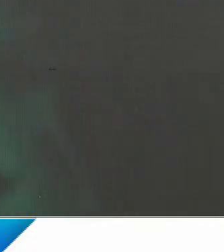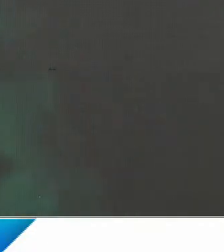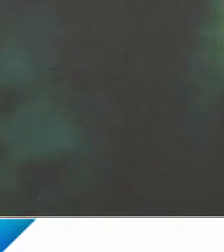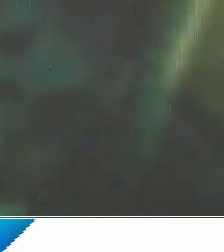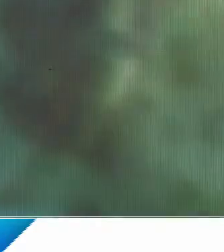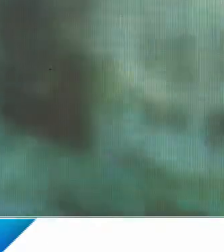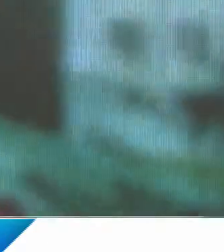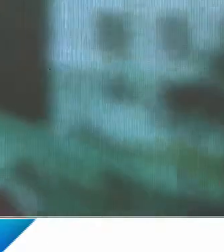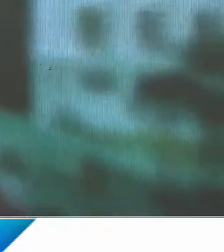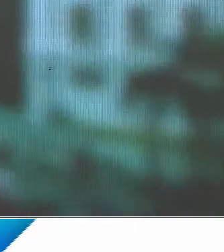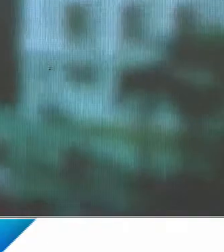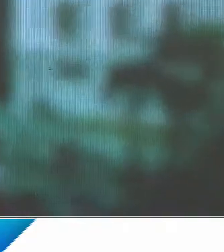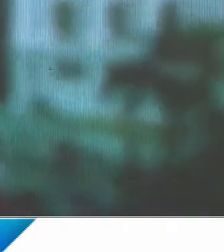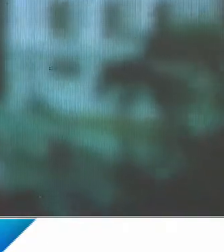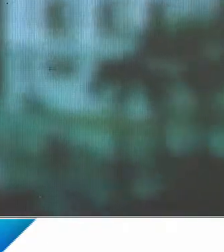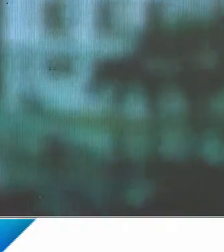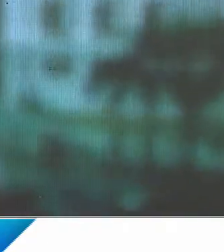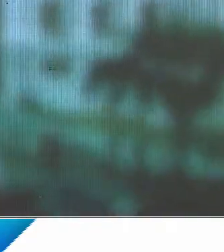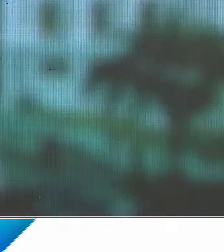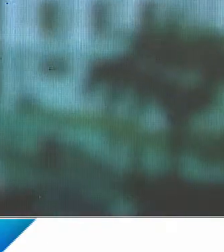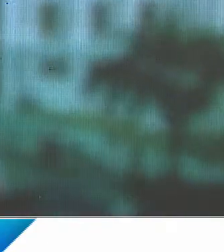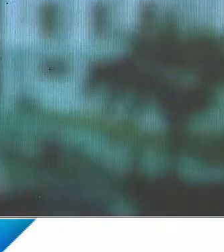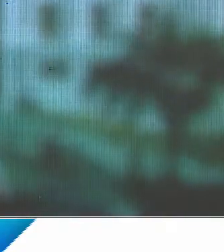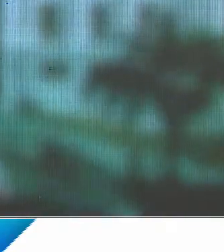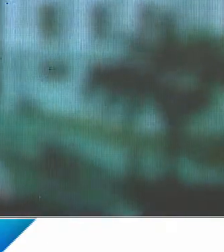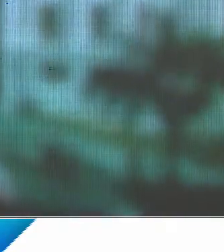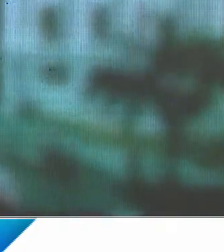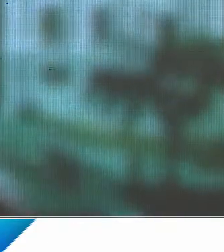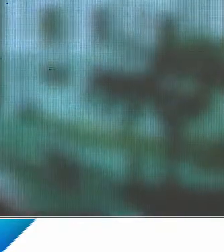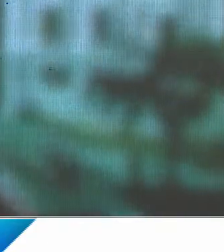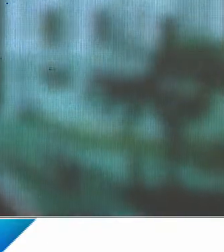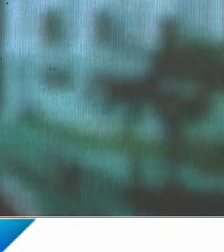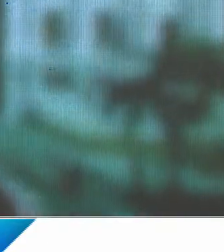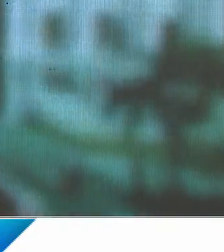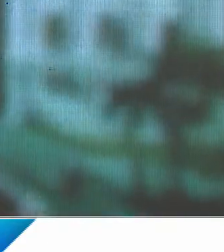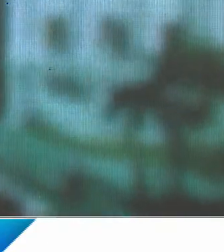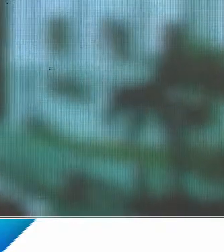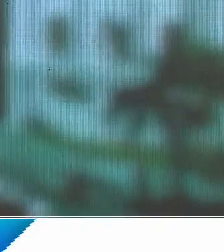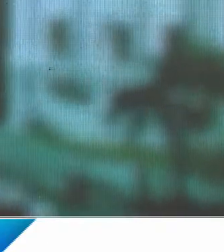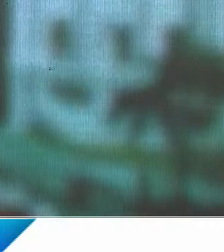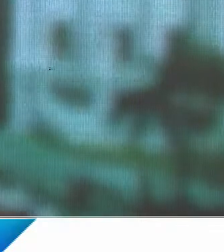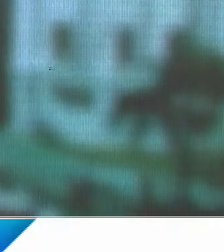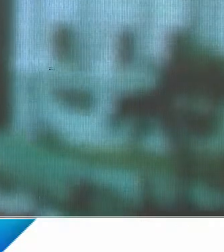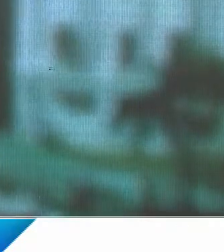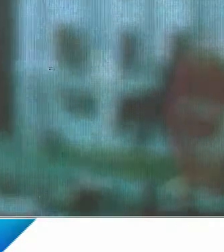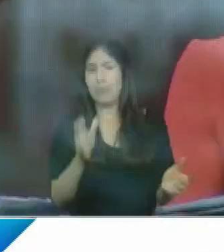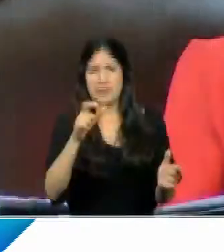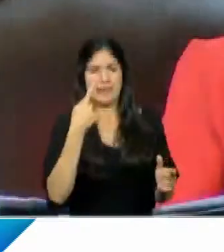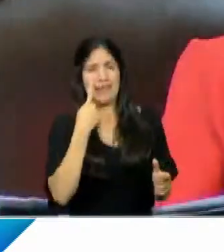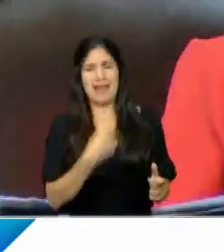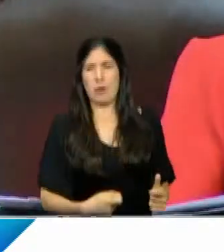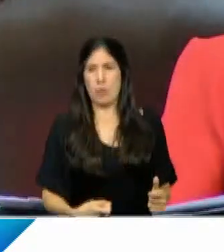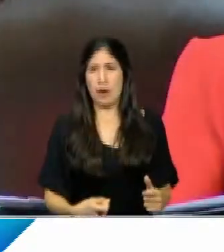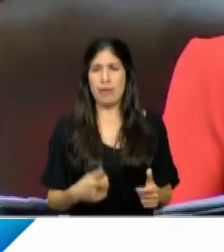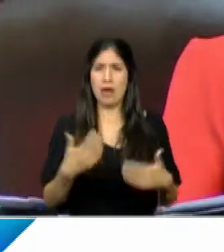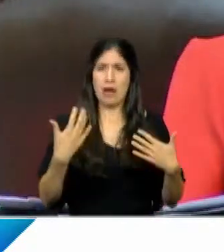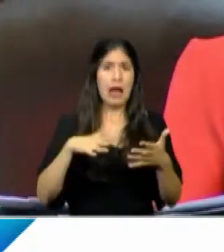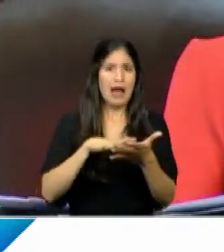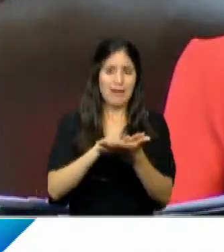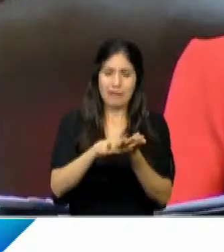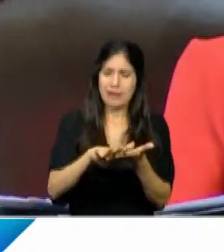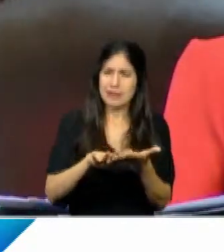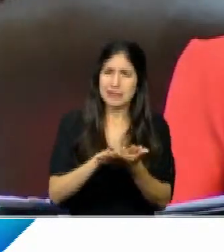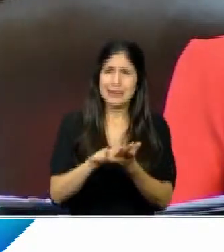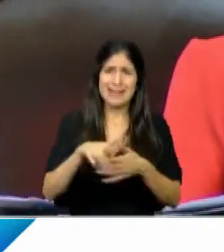comisiones del último miércoles, en el que se firmaron los dictámenes, y ayer en la sesión esto decía. El fenómeno de la corrupción es un flagelo